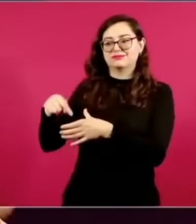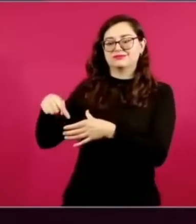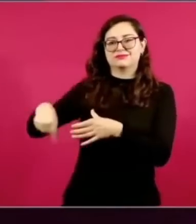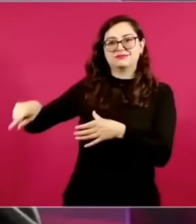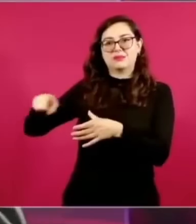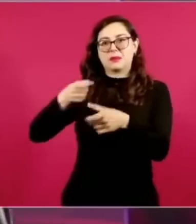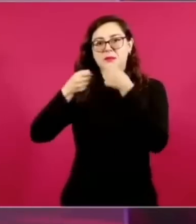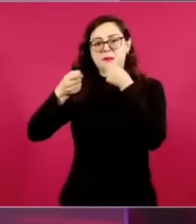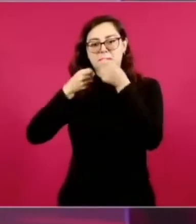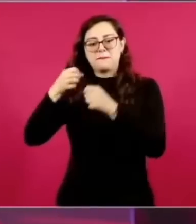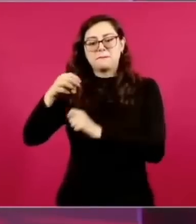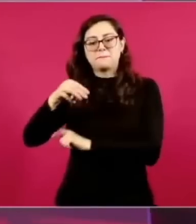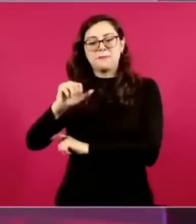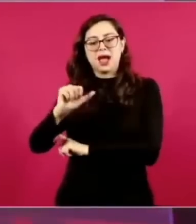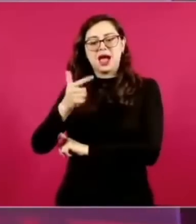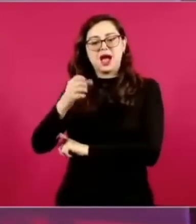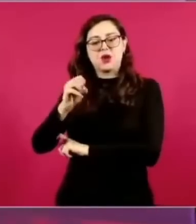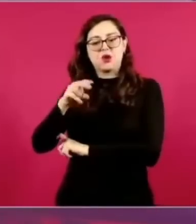Ellos,